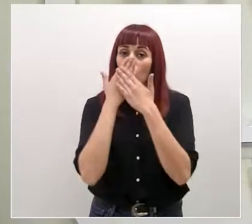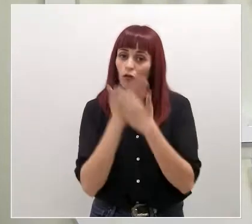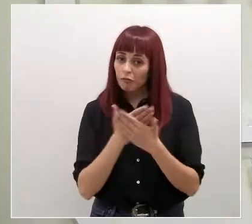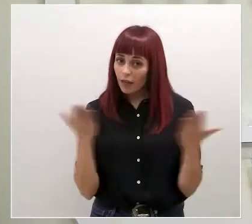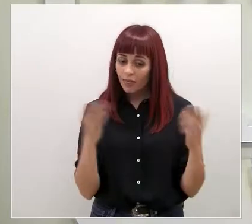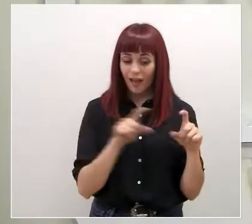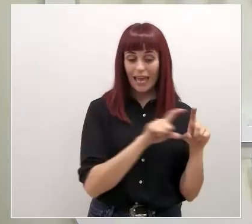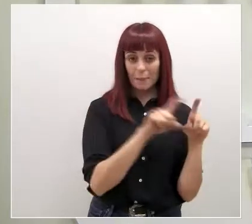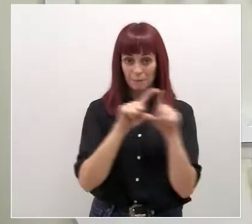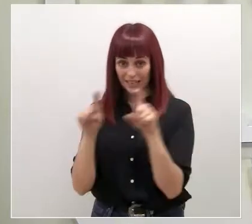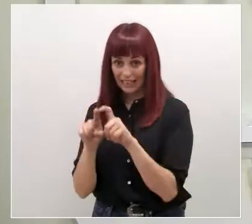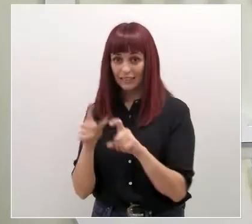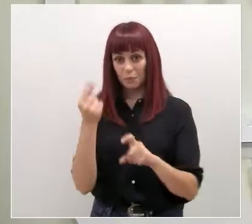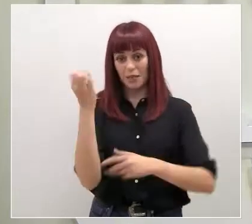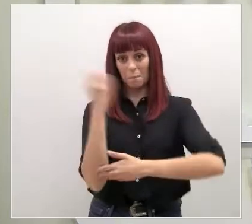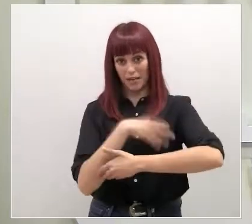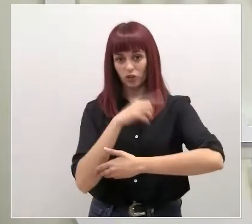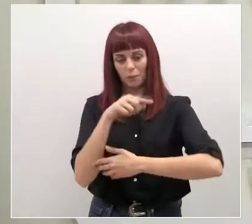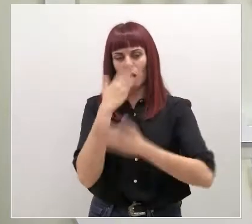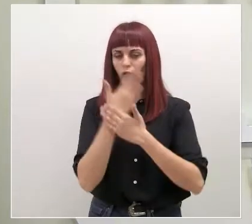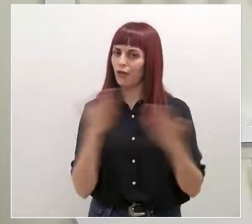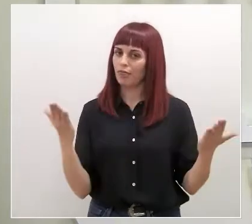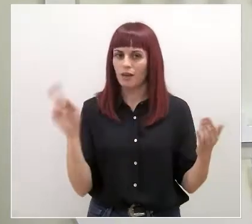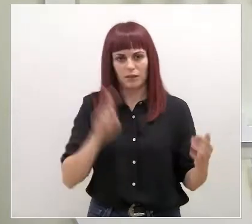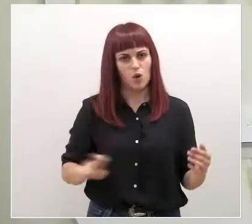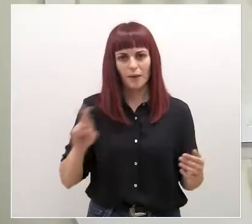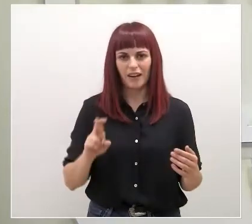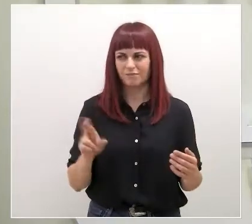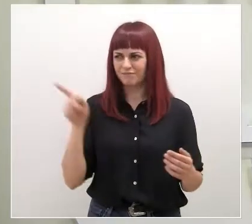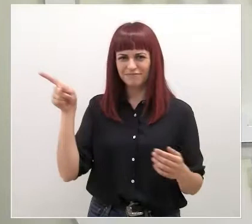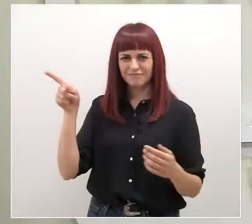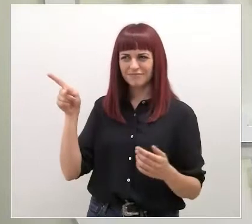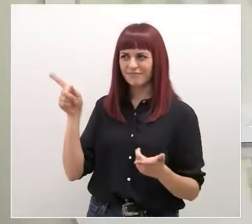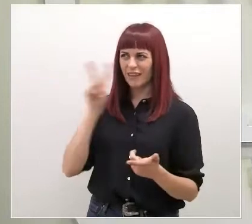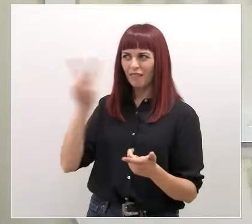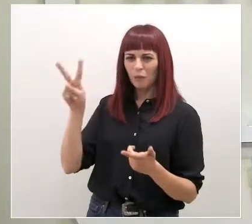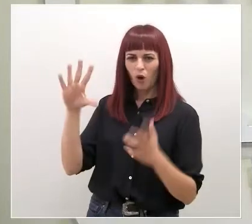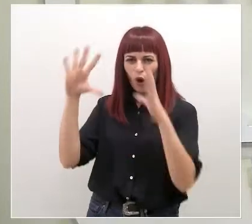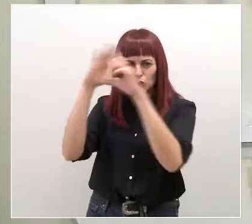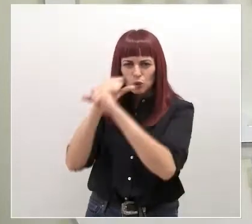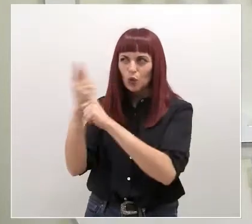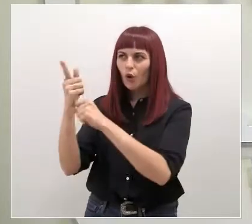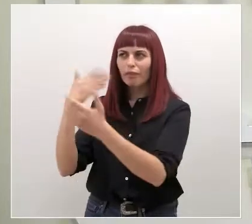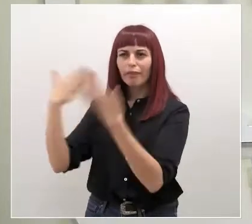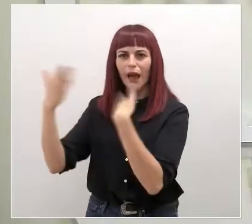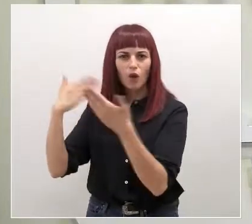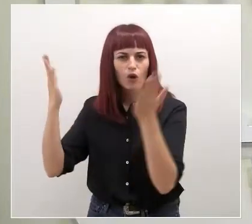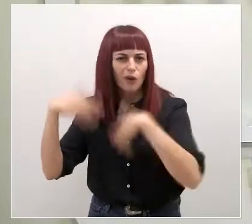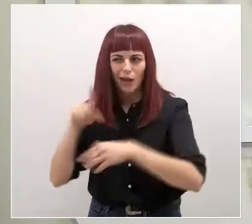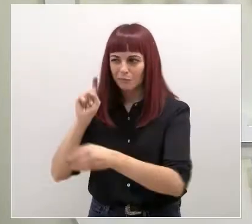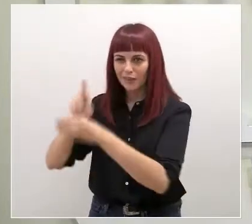las empresas y de los inversores. Frente a esa opacidad y esa ausencia de diálogo y